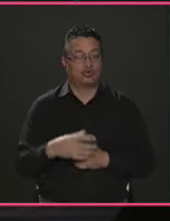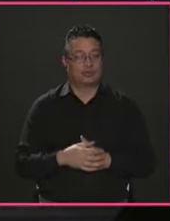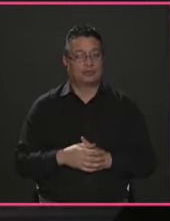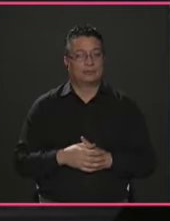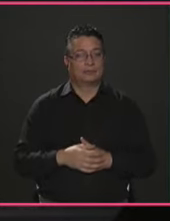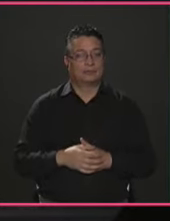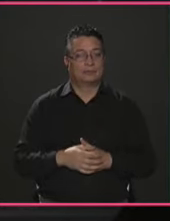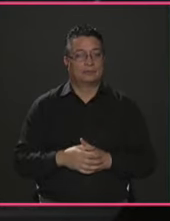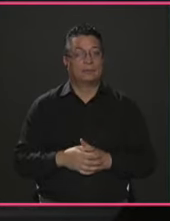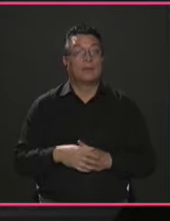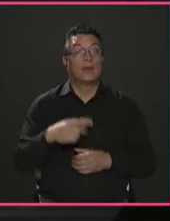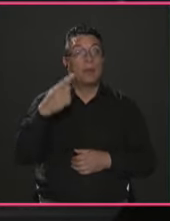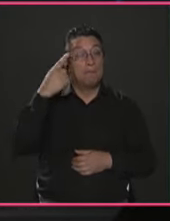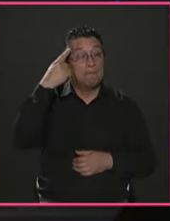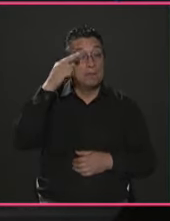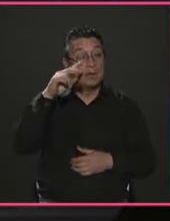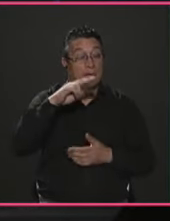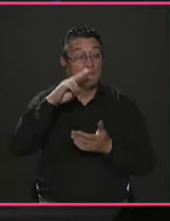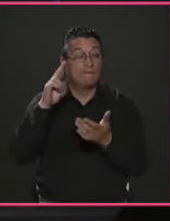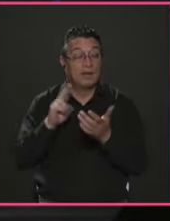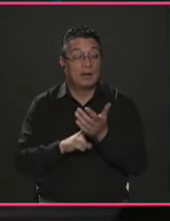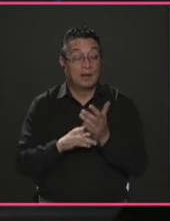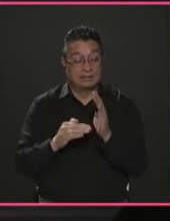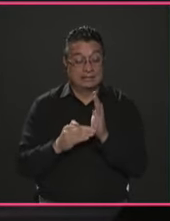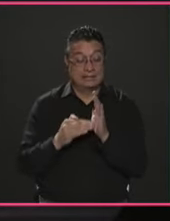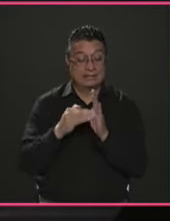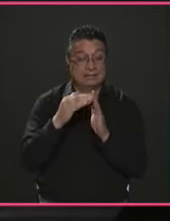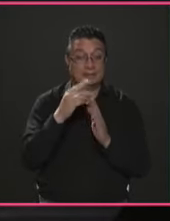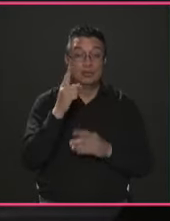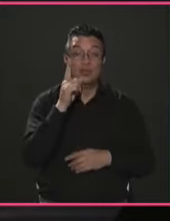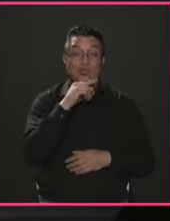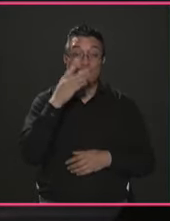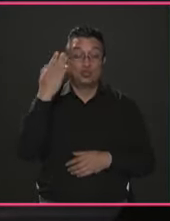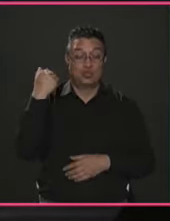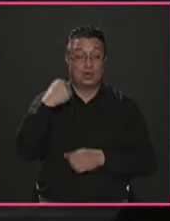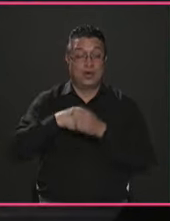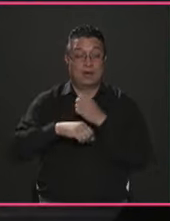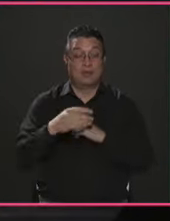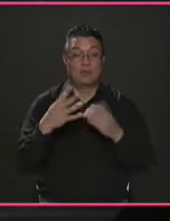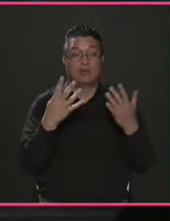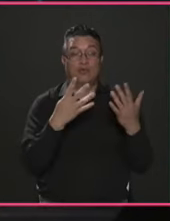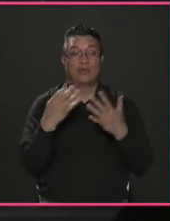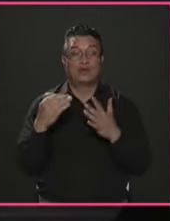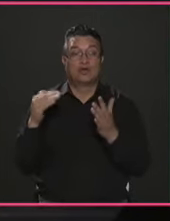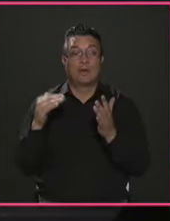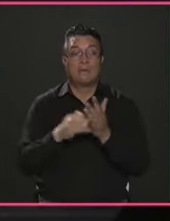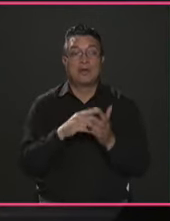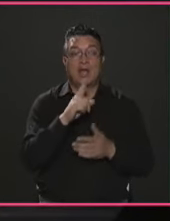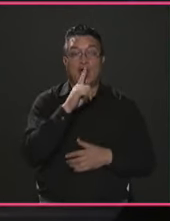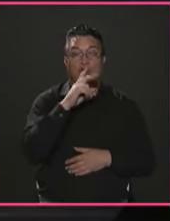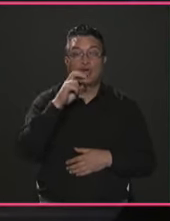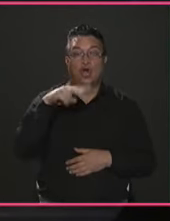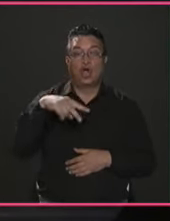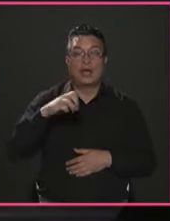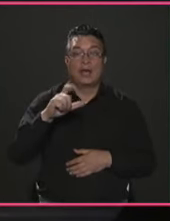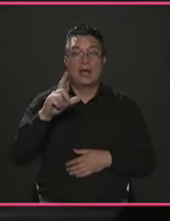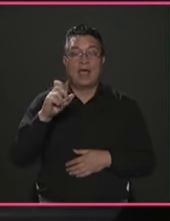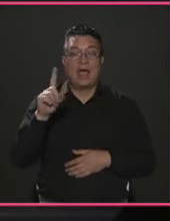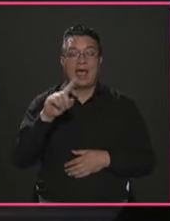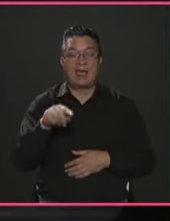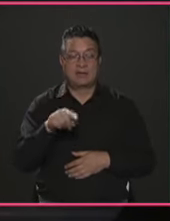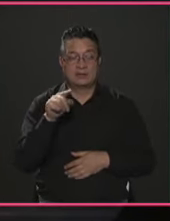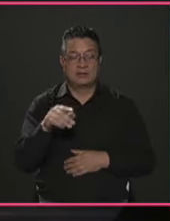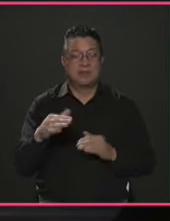2022 pero en realidad el crecimiento del último año casi 900000 toneladas de carbonato de litio